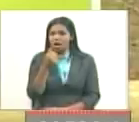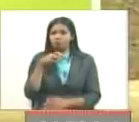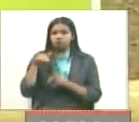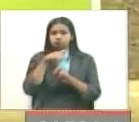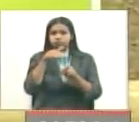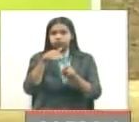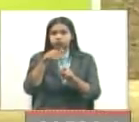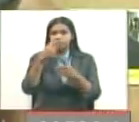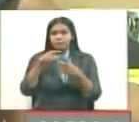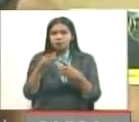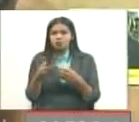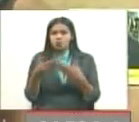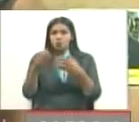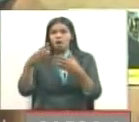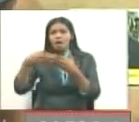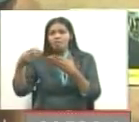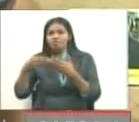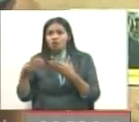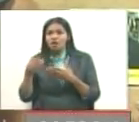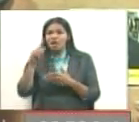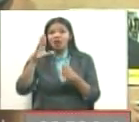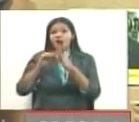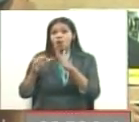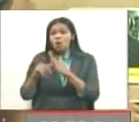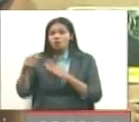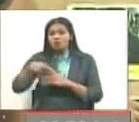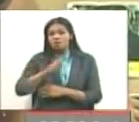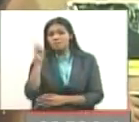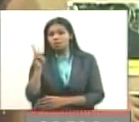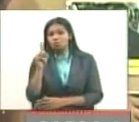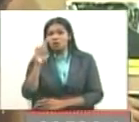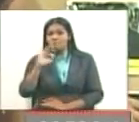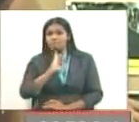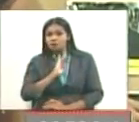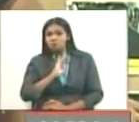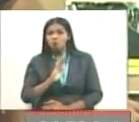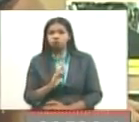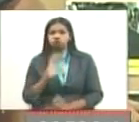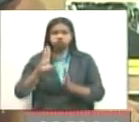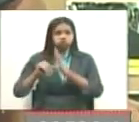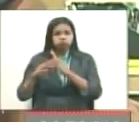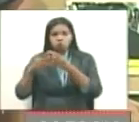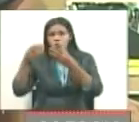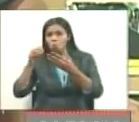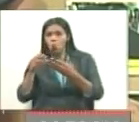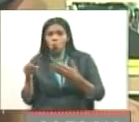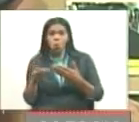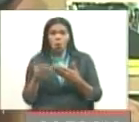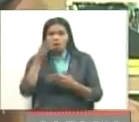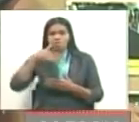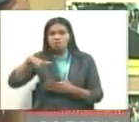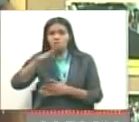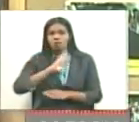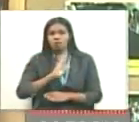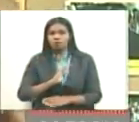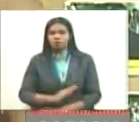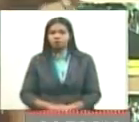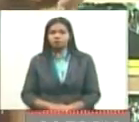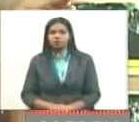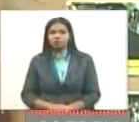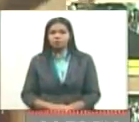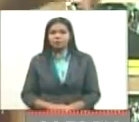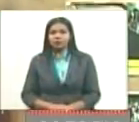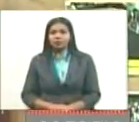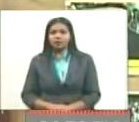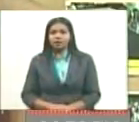les vamos a dar un dólar más. Estos son los que se están robando los reales aquí en Venezuela. Se están robando los dólares del pueblo. Los que impiden que